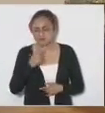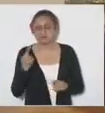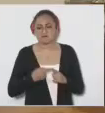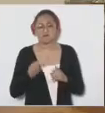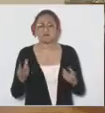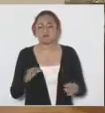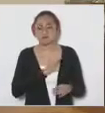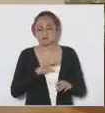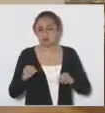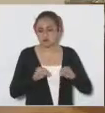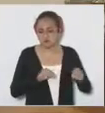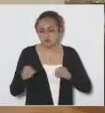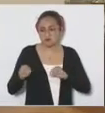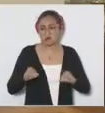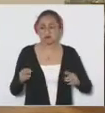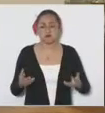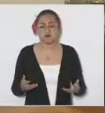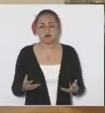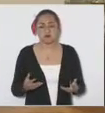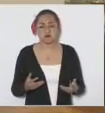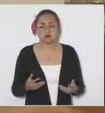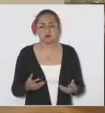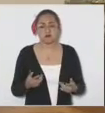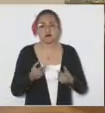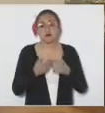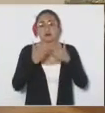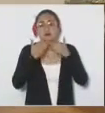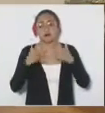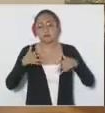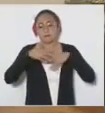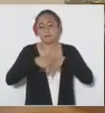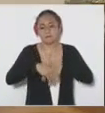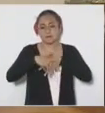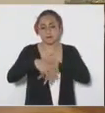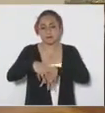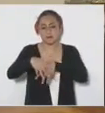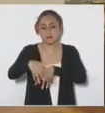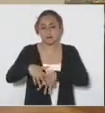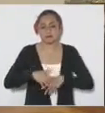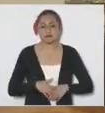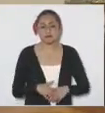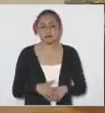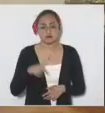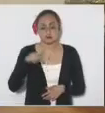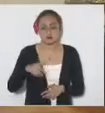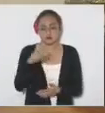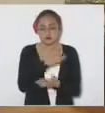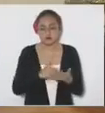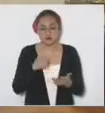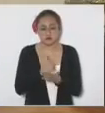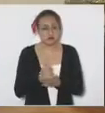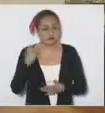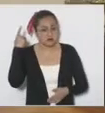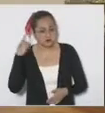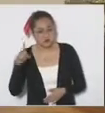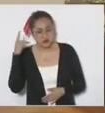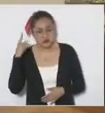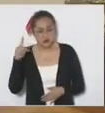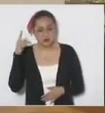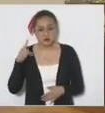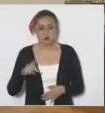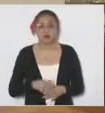nos movilicemos en una gran marcha acá en la ciudad de Puebla